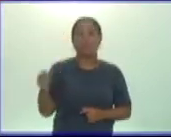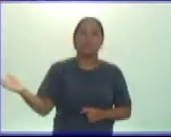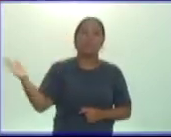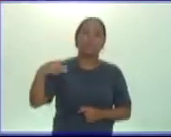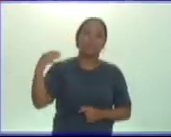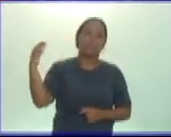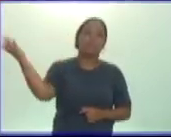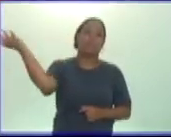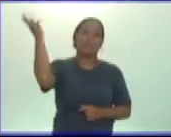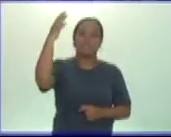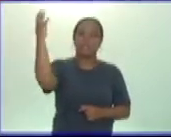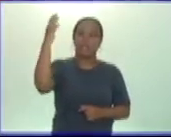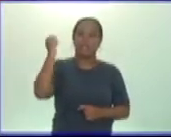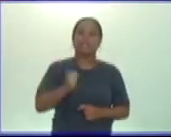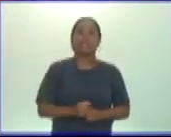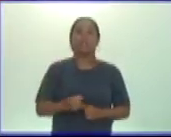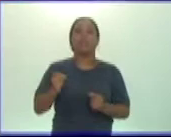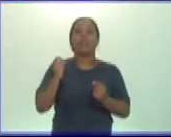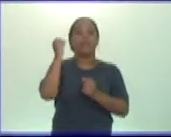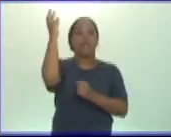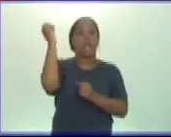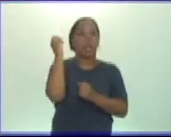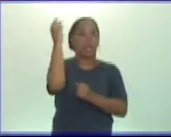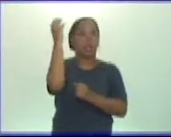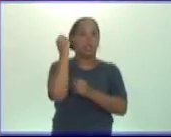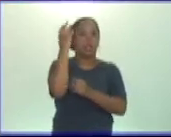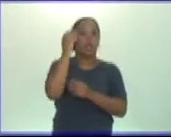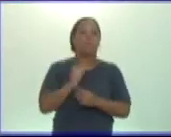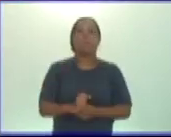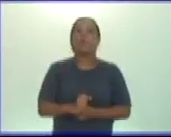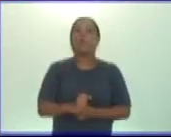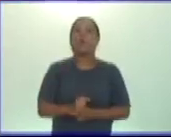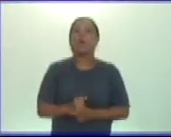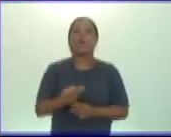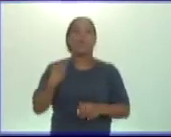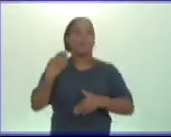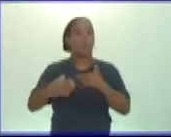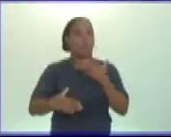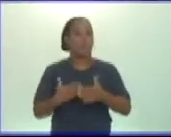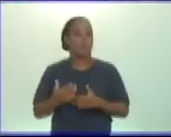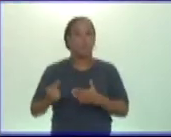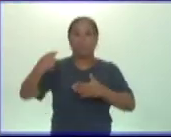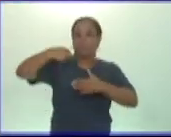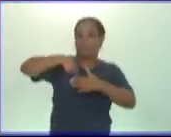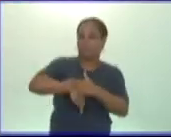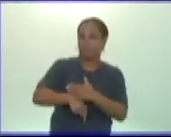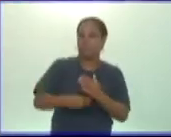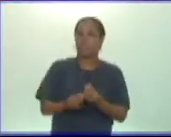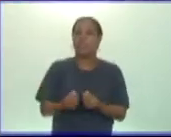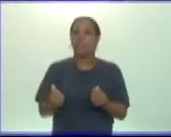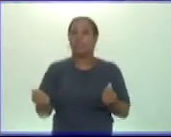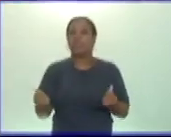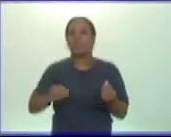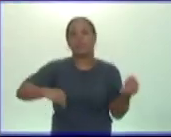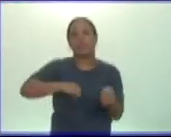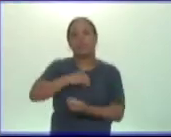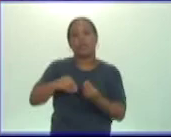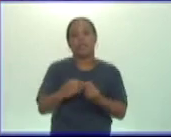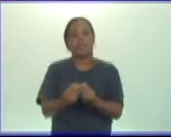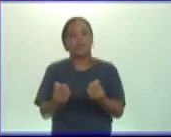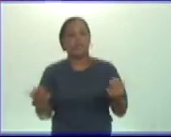que se produce por las erupciones volcánicas, uno de los procesos endógenos que ocurren en el interior de la Tierra para transformar el relieve, que